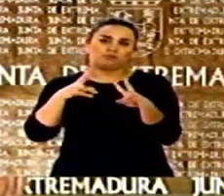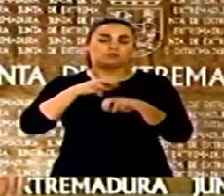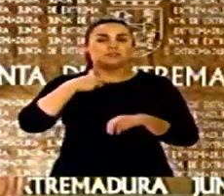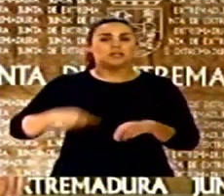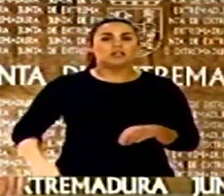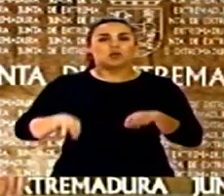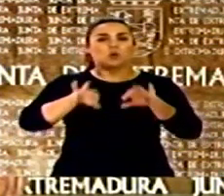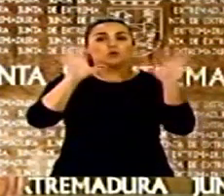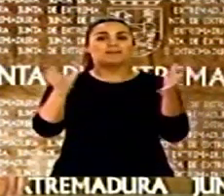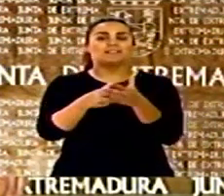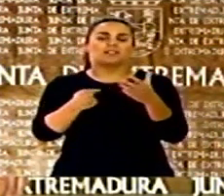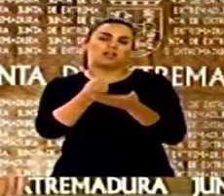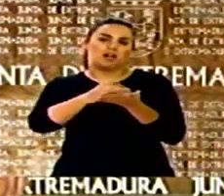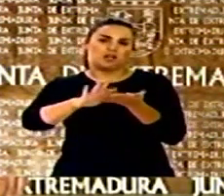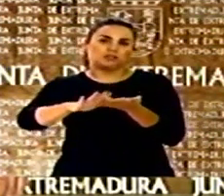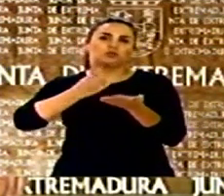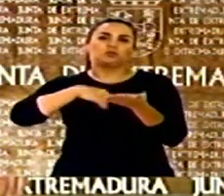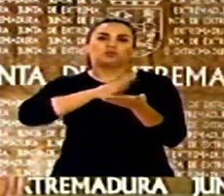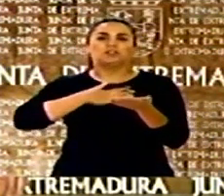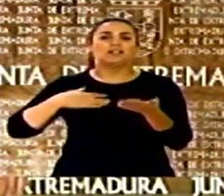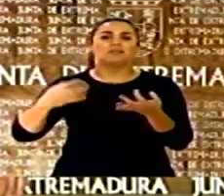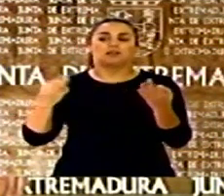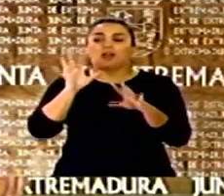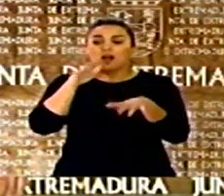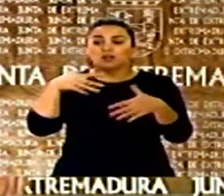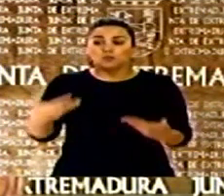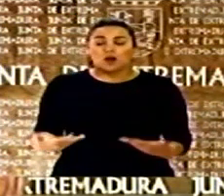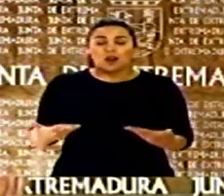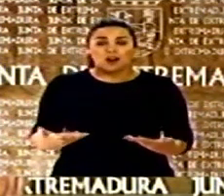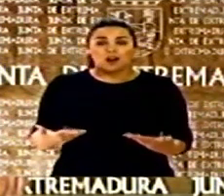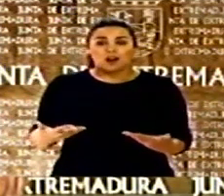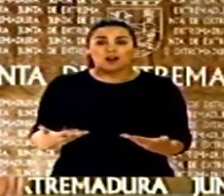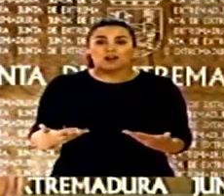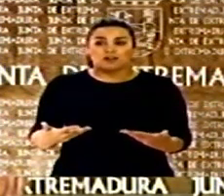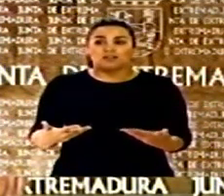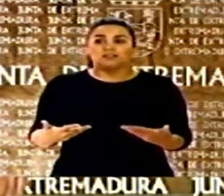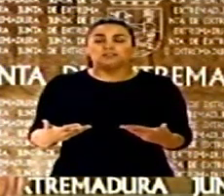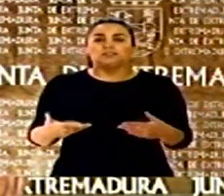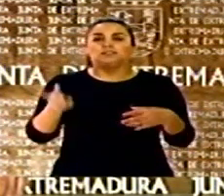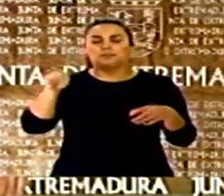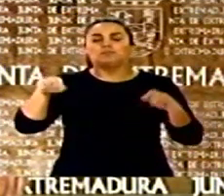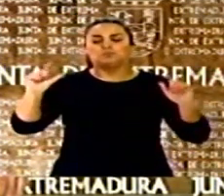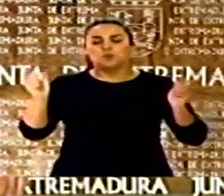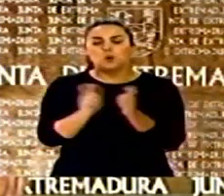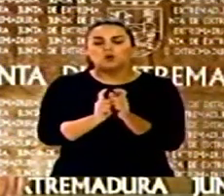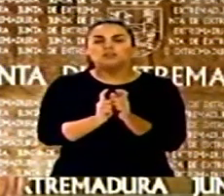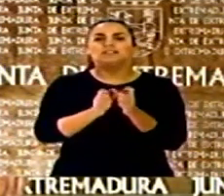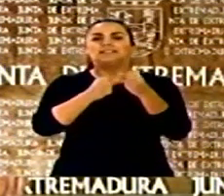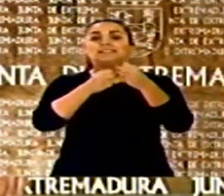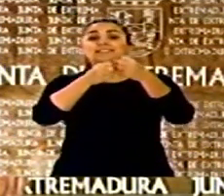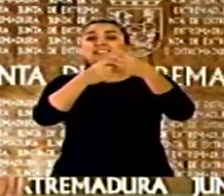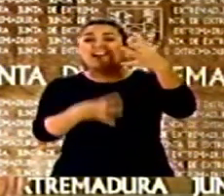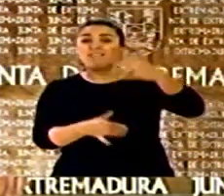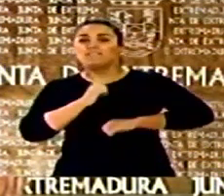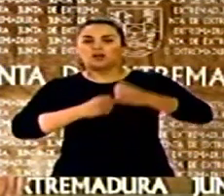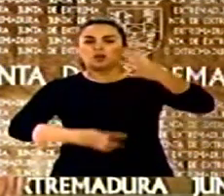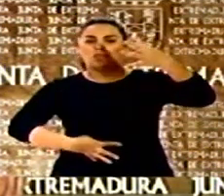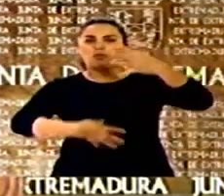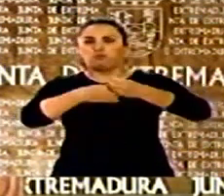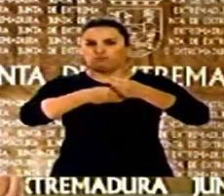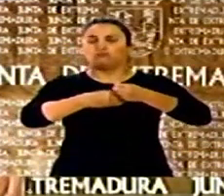queda, ya digo, mucho camino por recorrer y mientras haya una sola persona que queriendo trabajar no lo pueda hacer, pues no podemos ser en